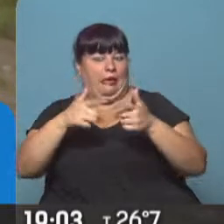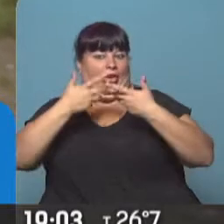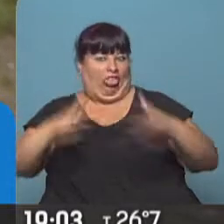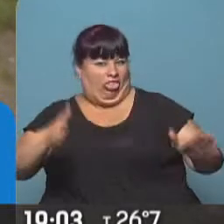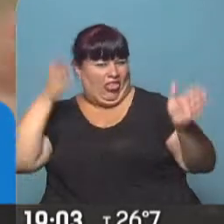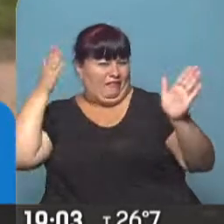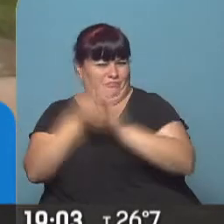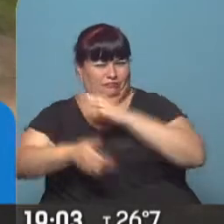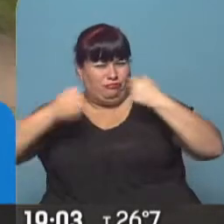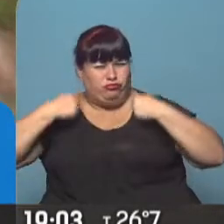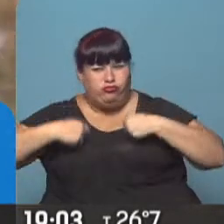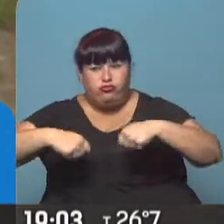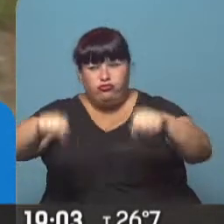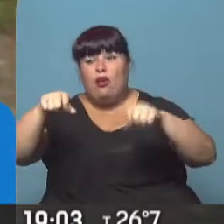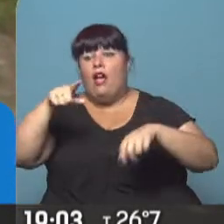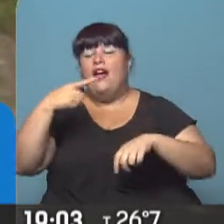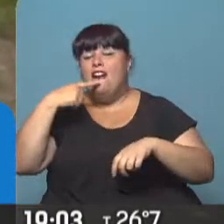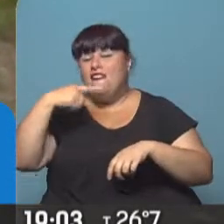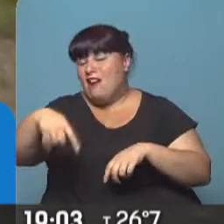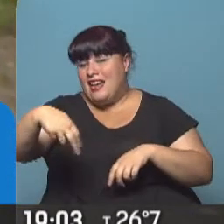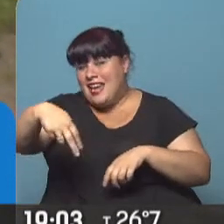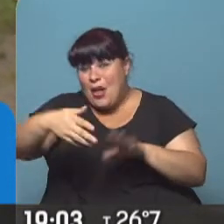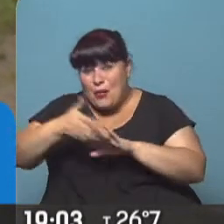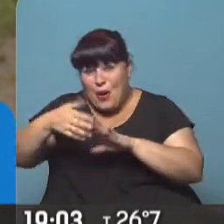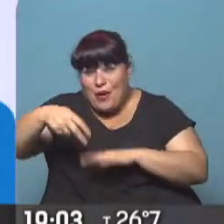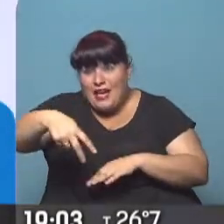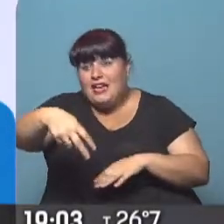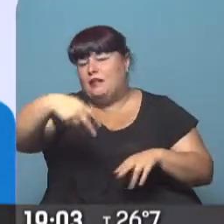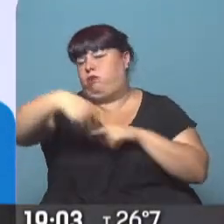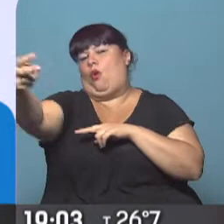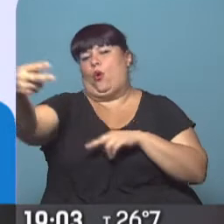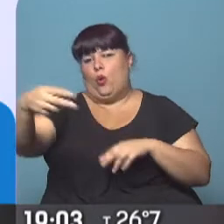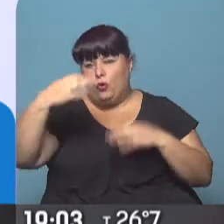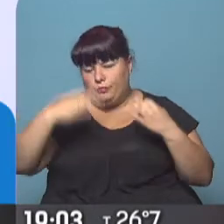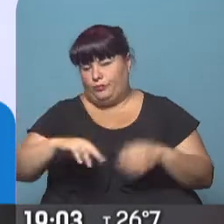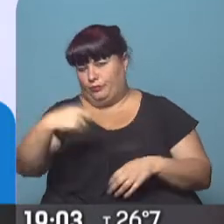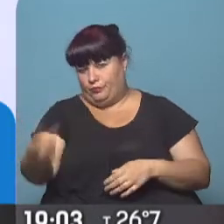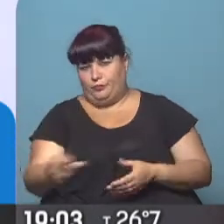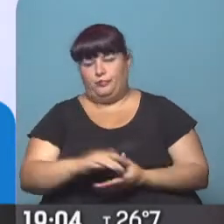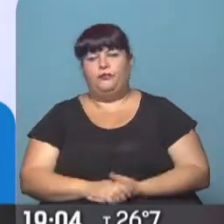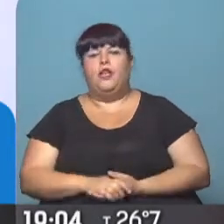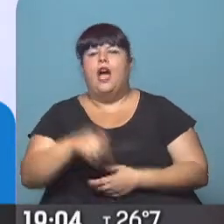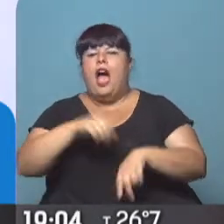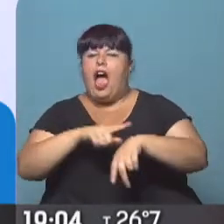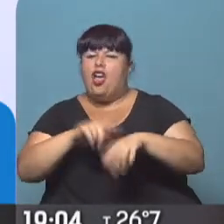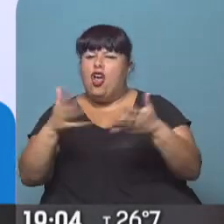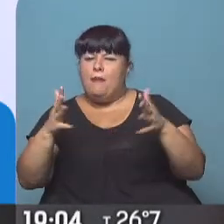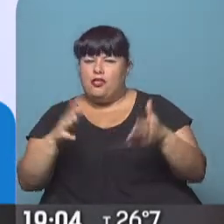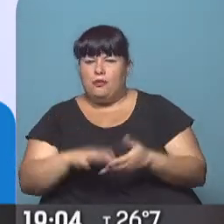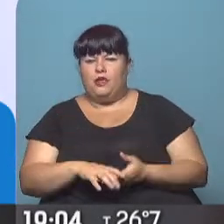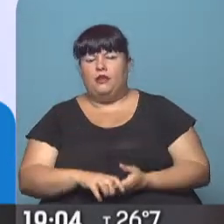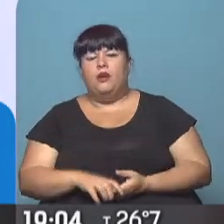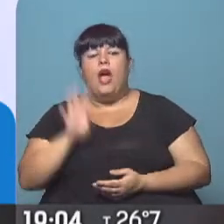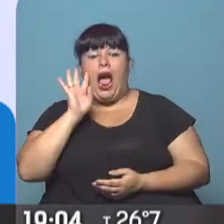salieron a todo lo que da venían así cuando el nene ya está en el asfalto los llama por grande o tirado esto fue aproximadamente